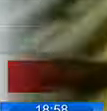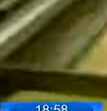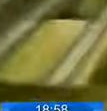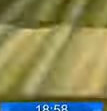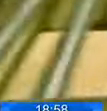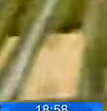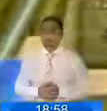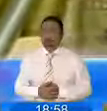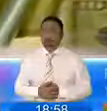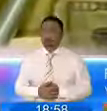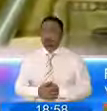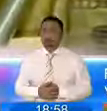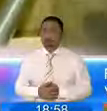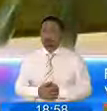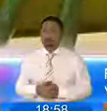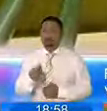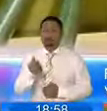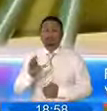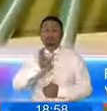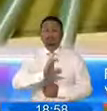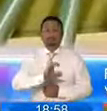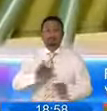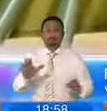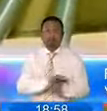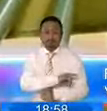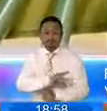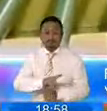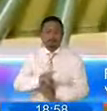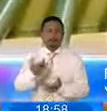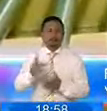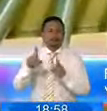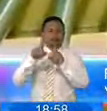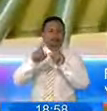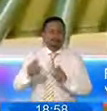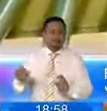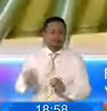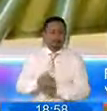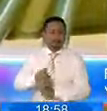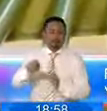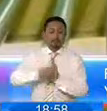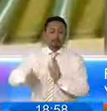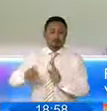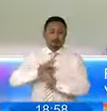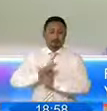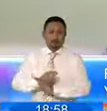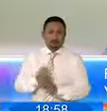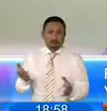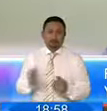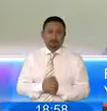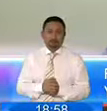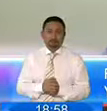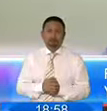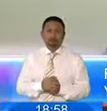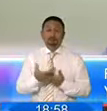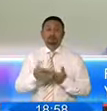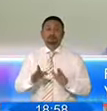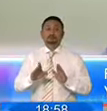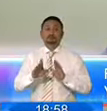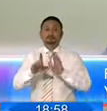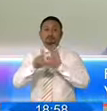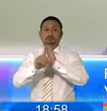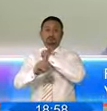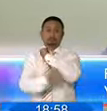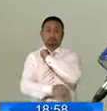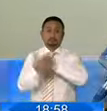$749.705. Monto de la reparación integral que fue cuestionado por parte de la defensa de los procesados. En el Código Penal de esa época